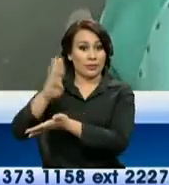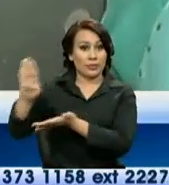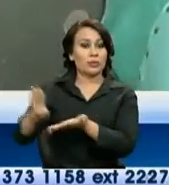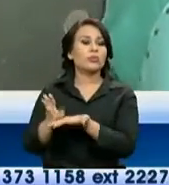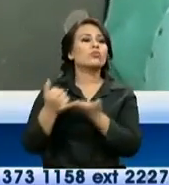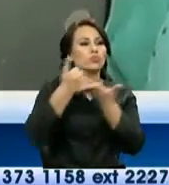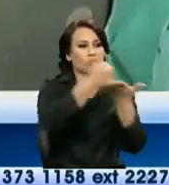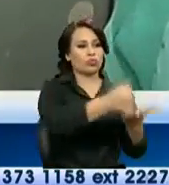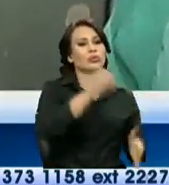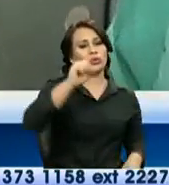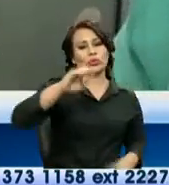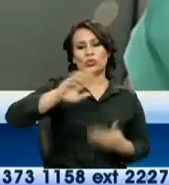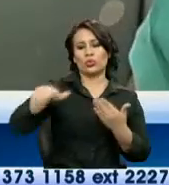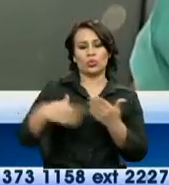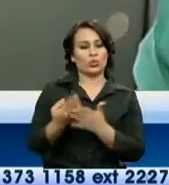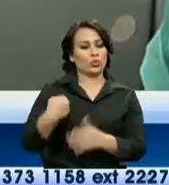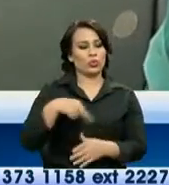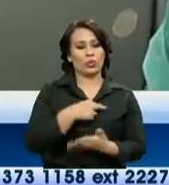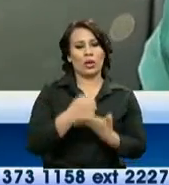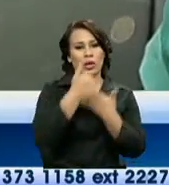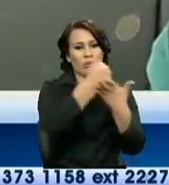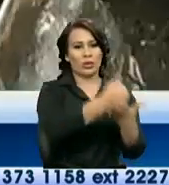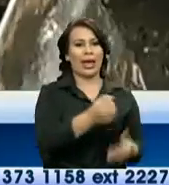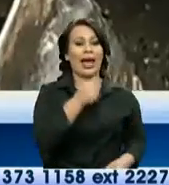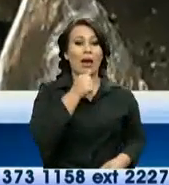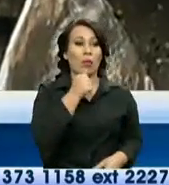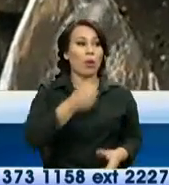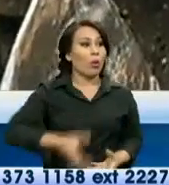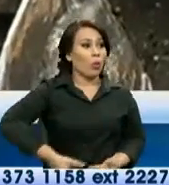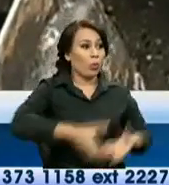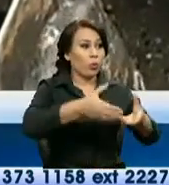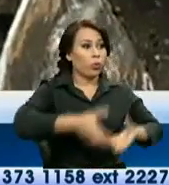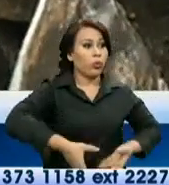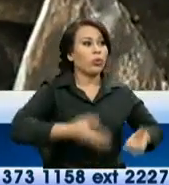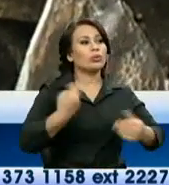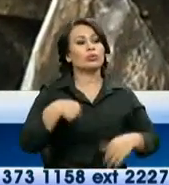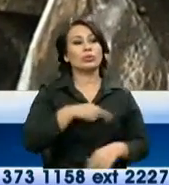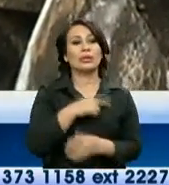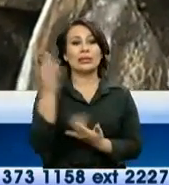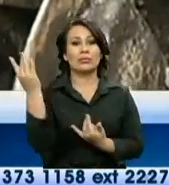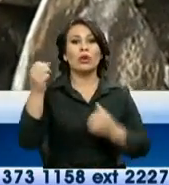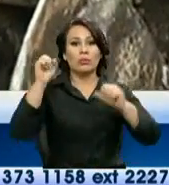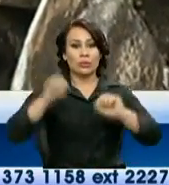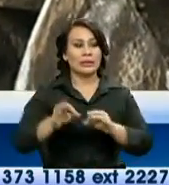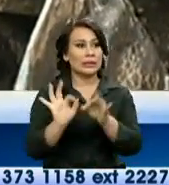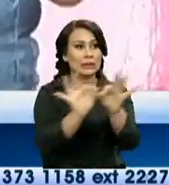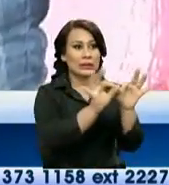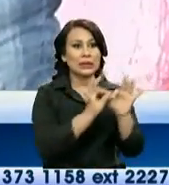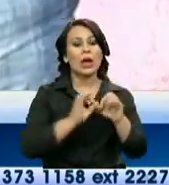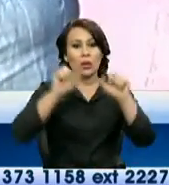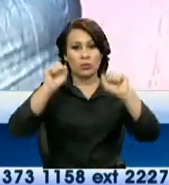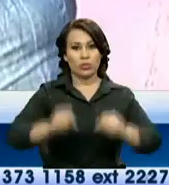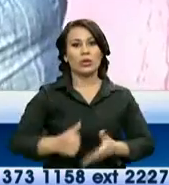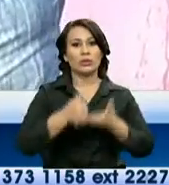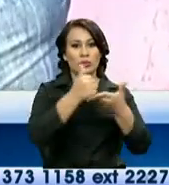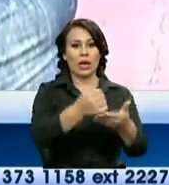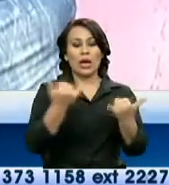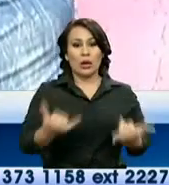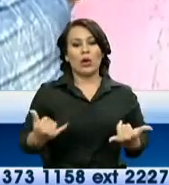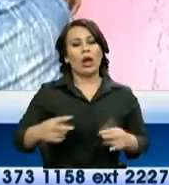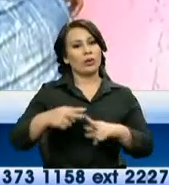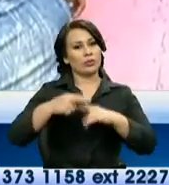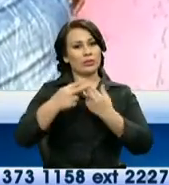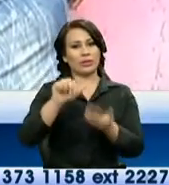de aquí ayudaron a sacar las cosas y a tirar agua. Solo esperan reponerse rápido de este incendio que los golpeó. Ahora, a recomenzar de